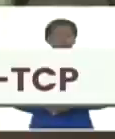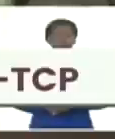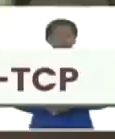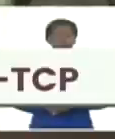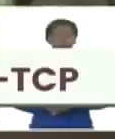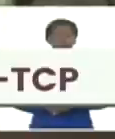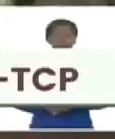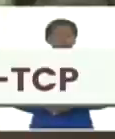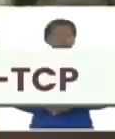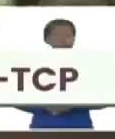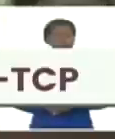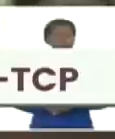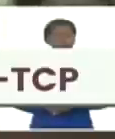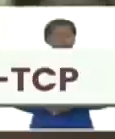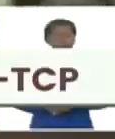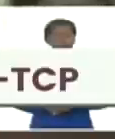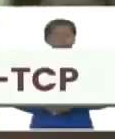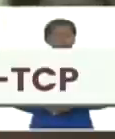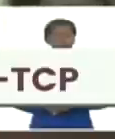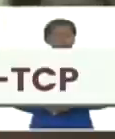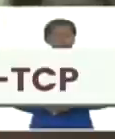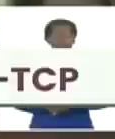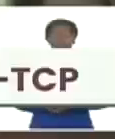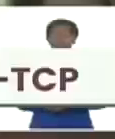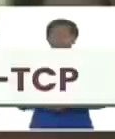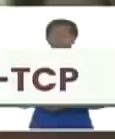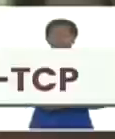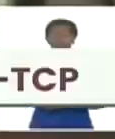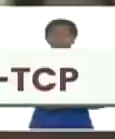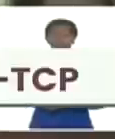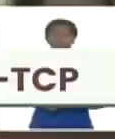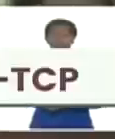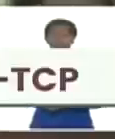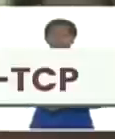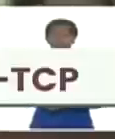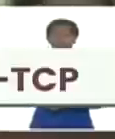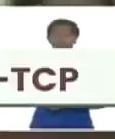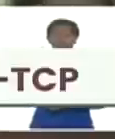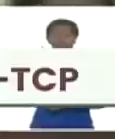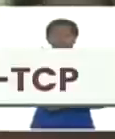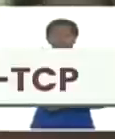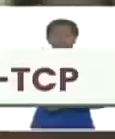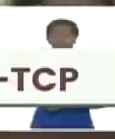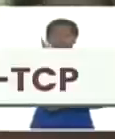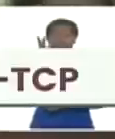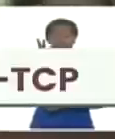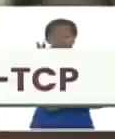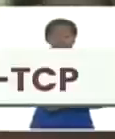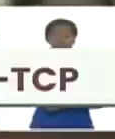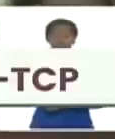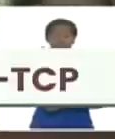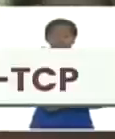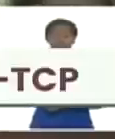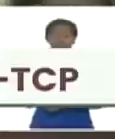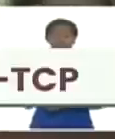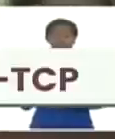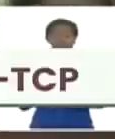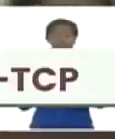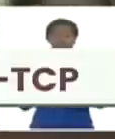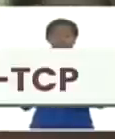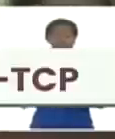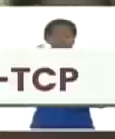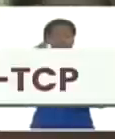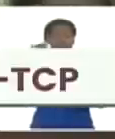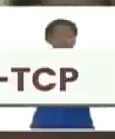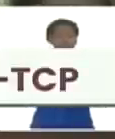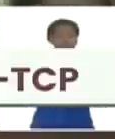eso, incluso nos ha llevado a un punto atrás de las reformas de Obama. And he has